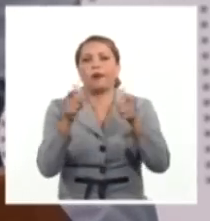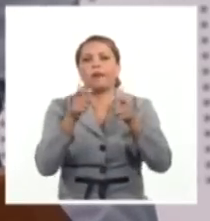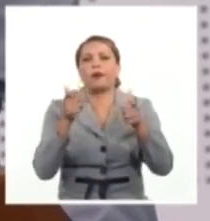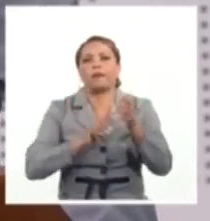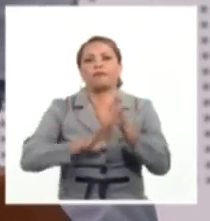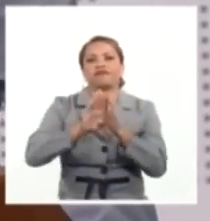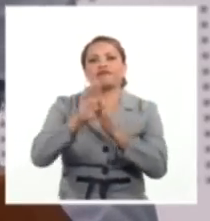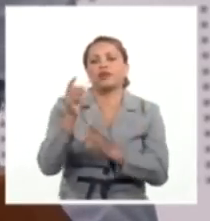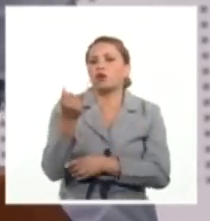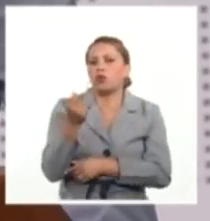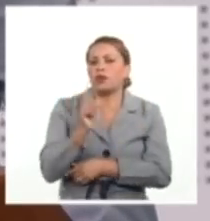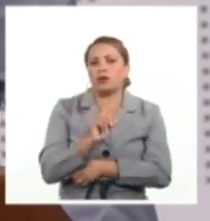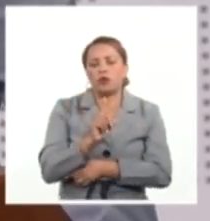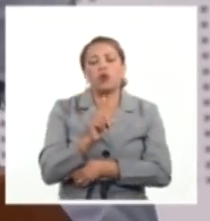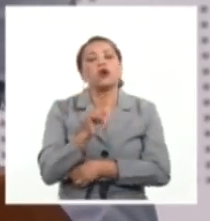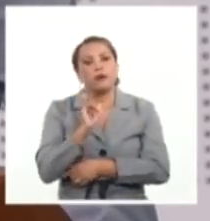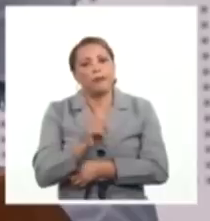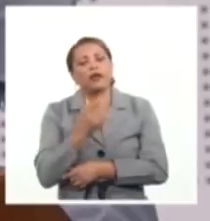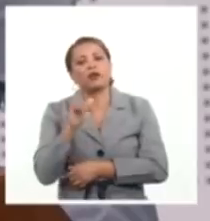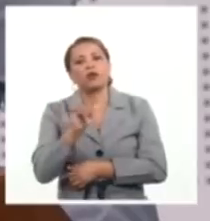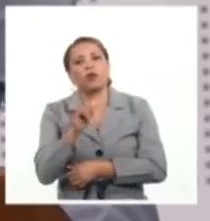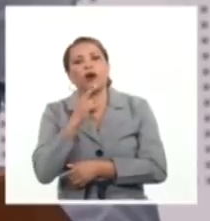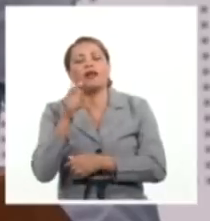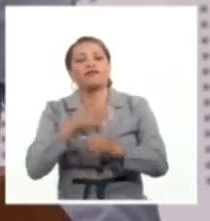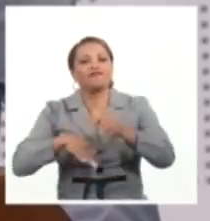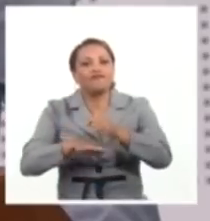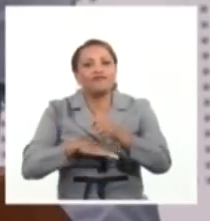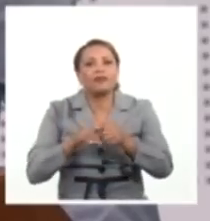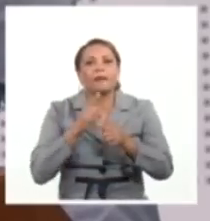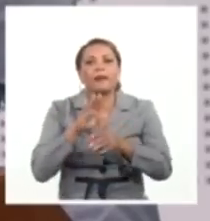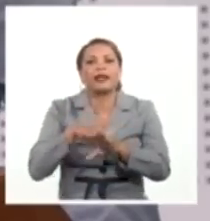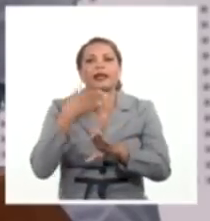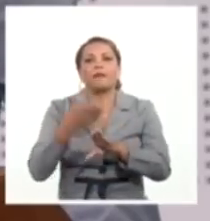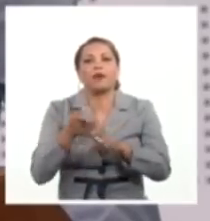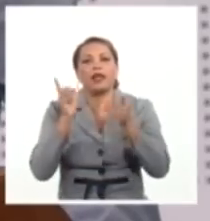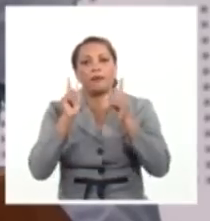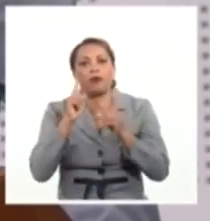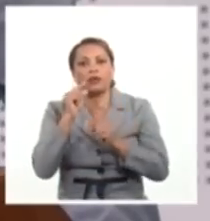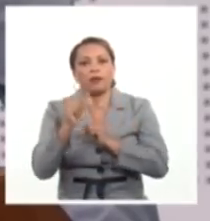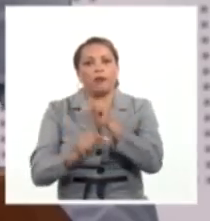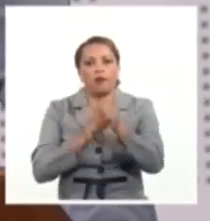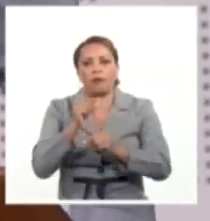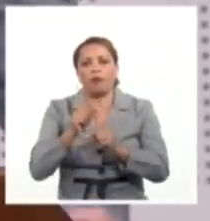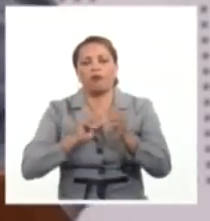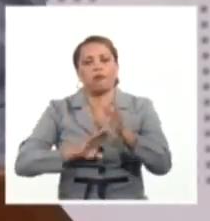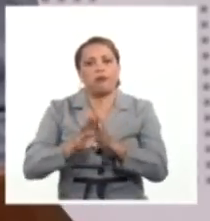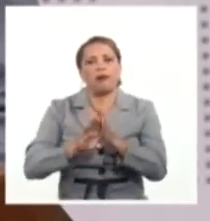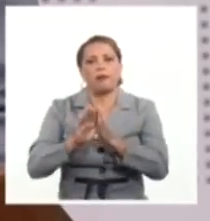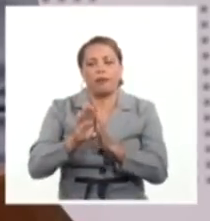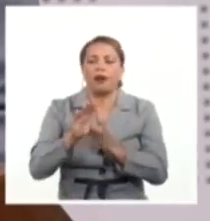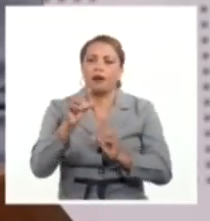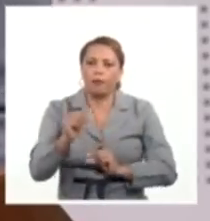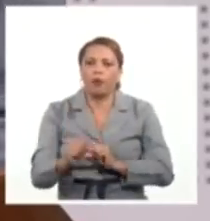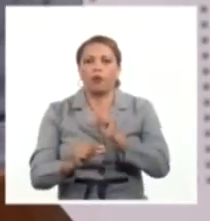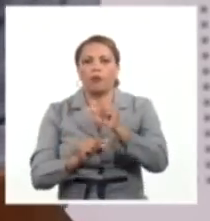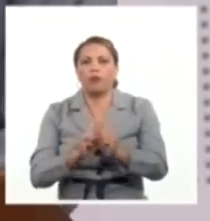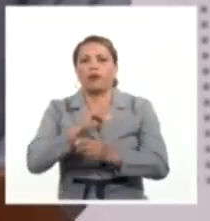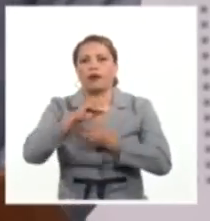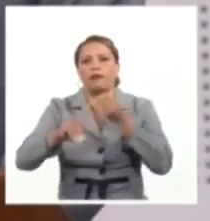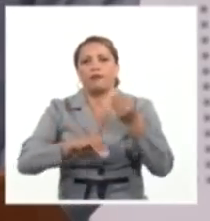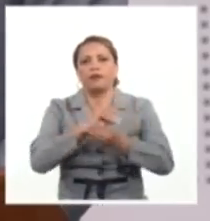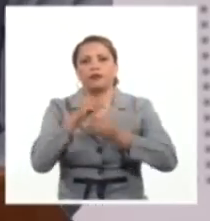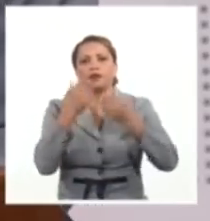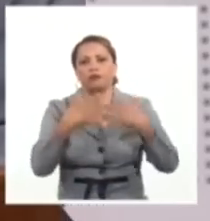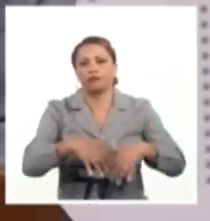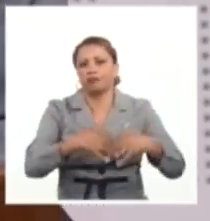económico, pero sí sienta las bases para que el resto de las políticas de carácter sectorial, como la transformación productiva